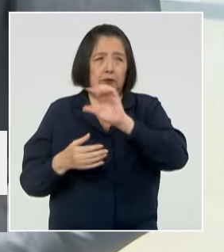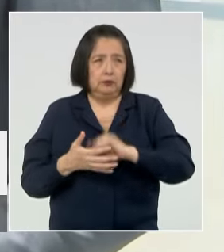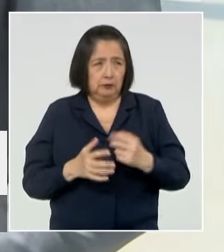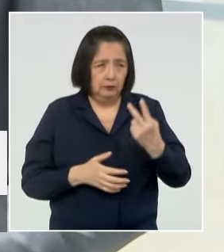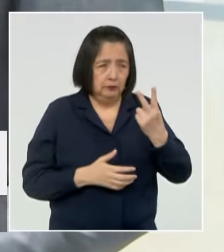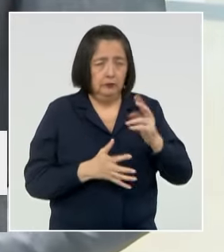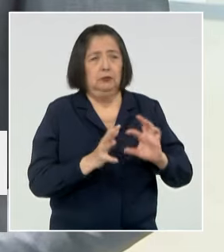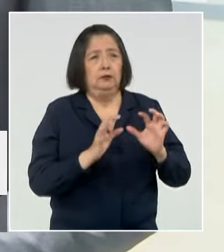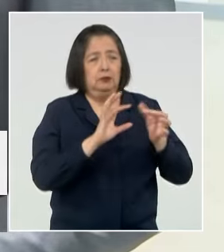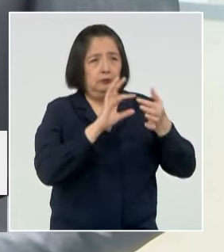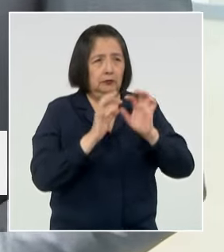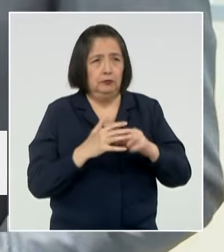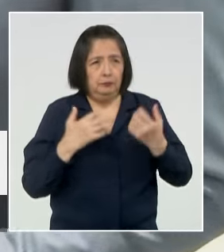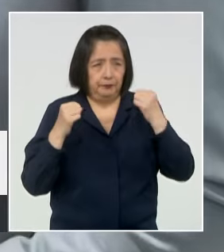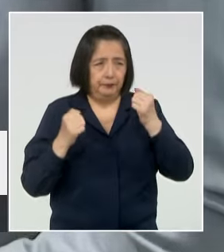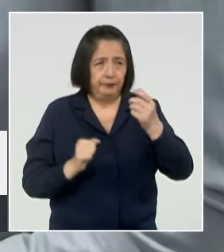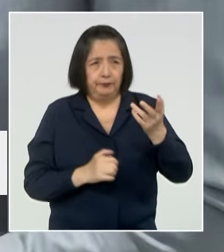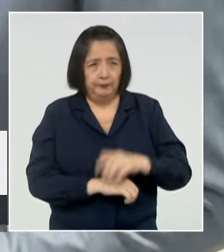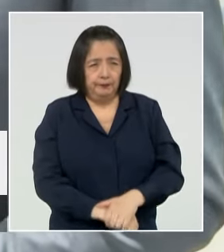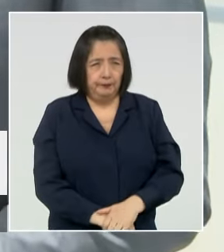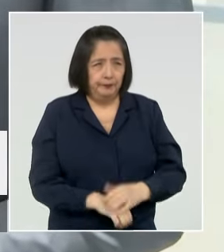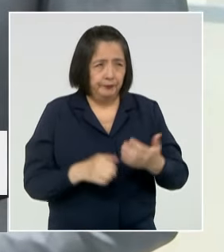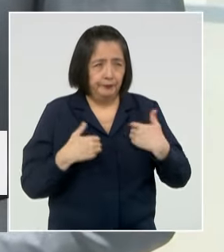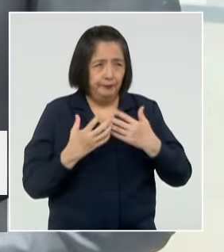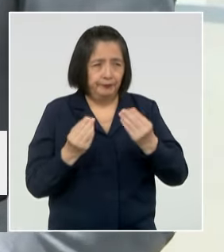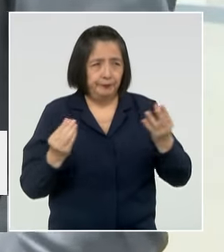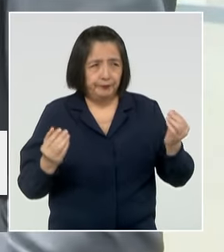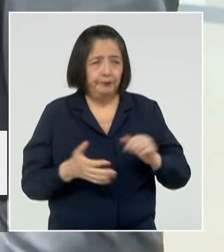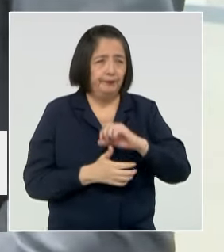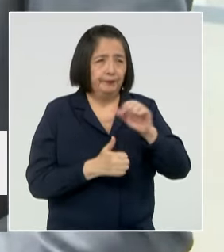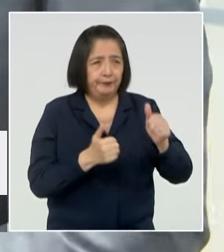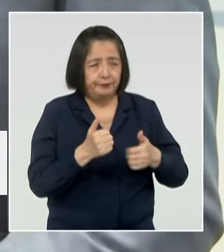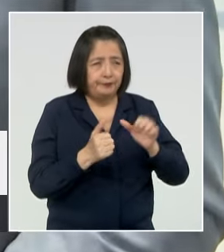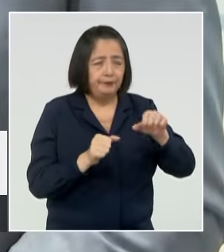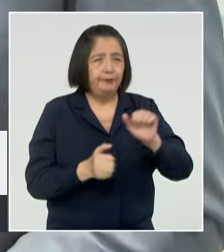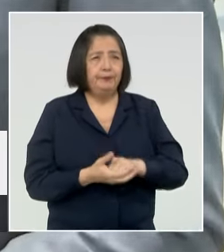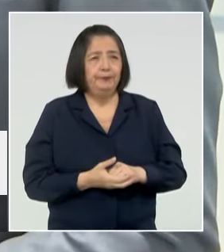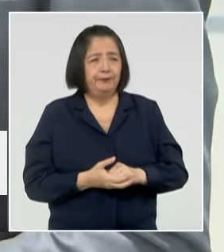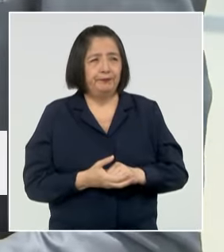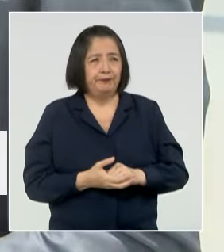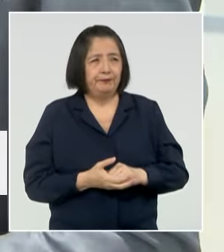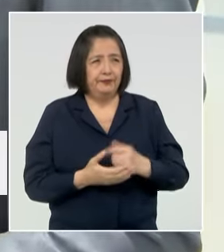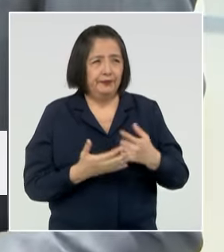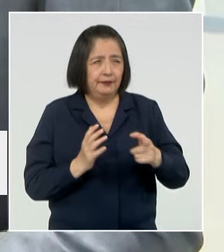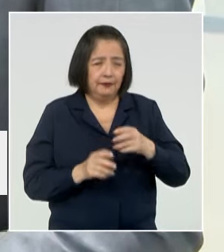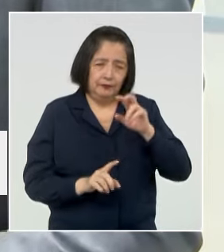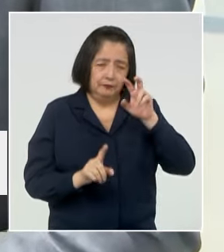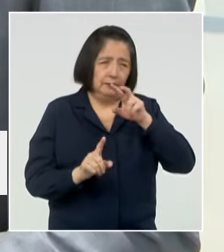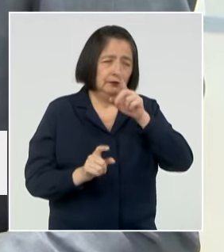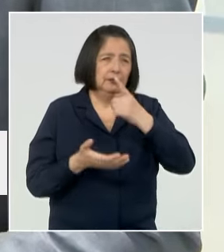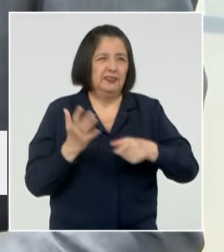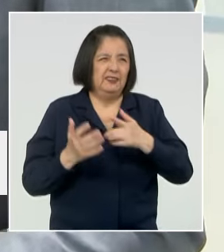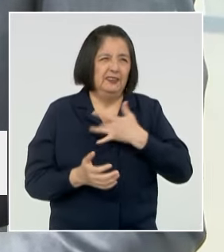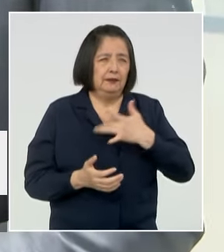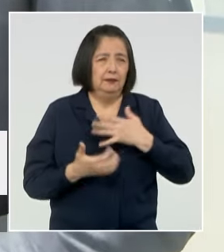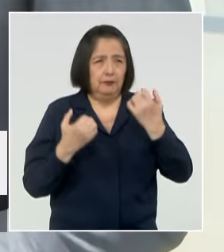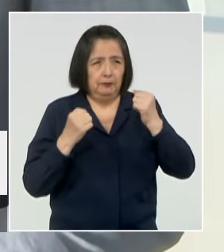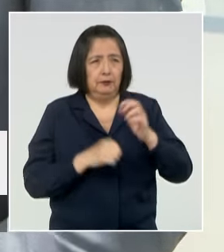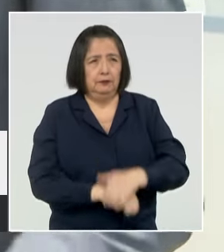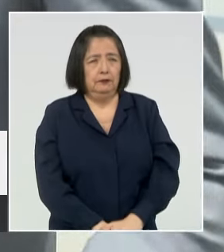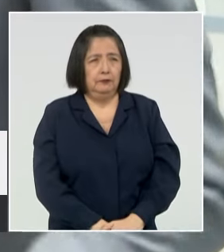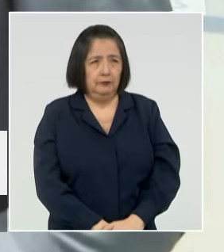ciclo olímpico como deportista. De hecho, que tienes a mucha gente detrás que te deben tener como alguien referencial. ¿Qué es lo que siente un deportista al